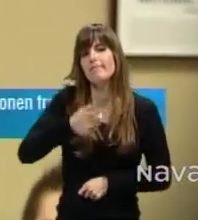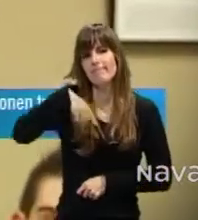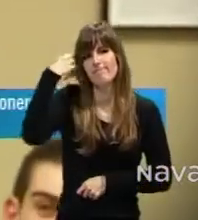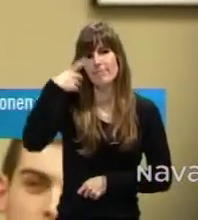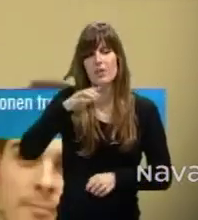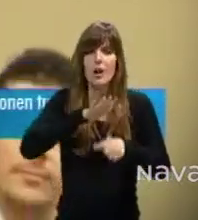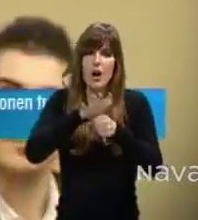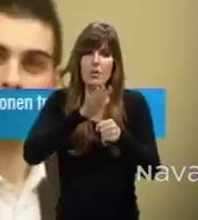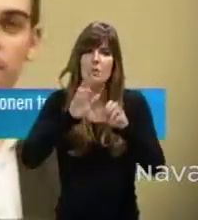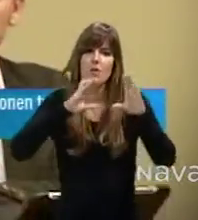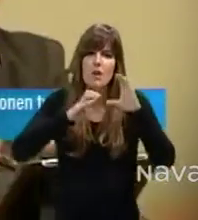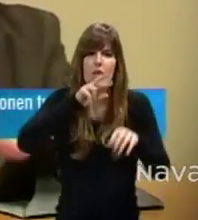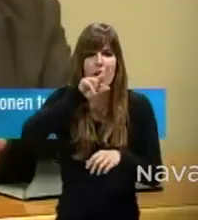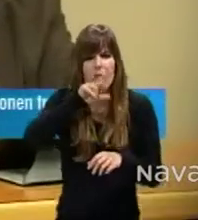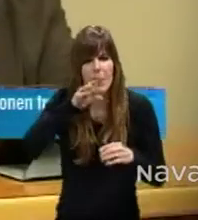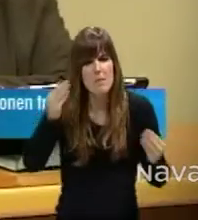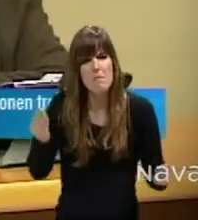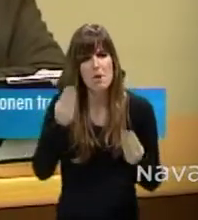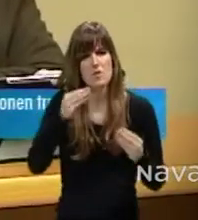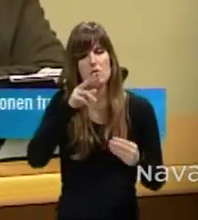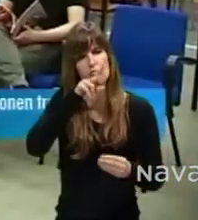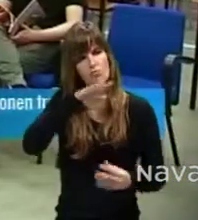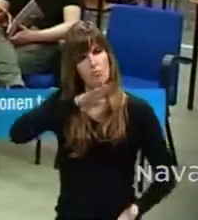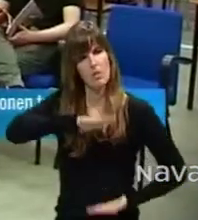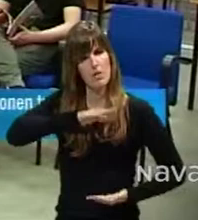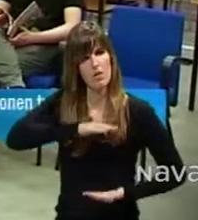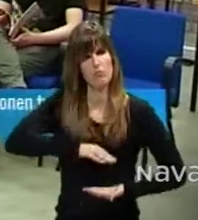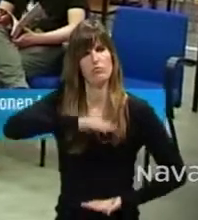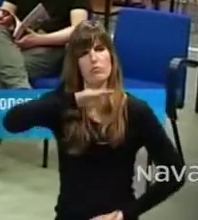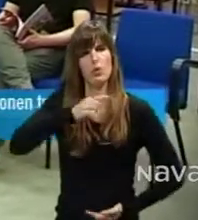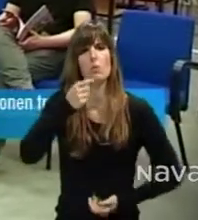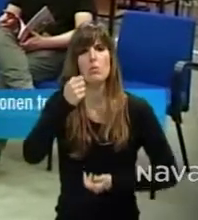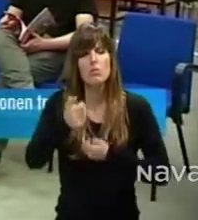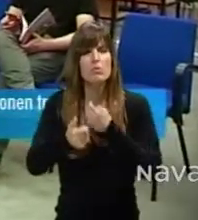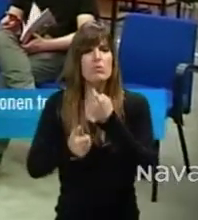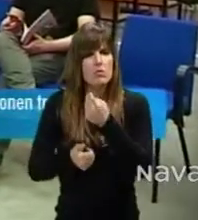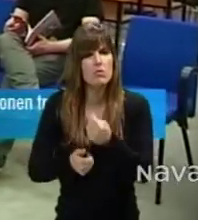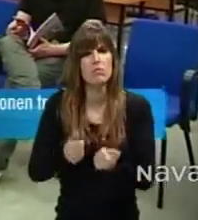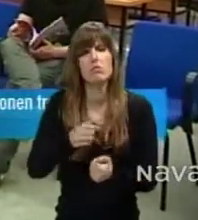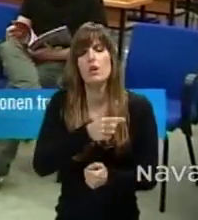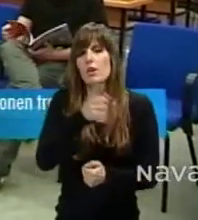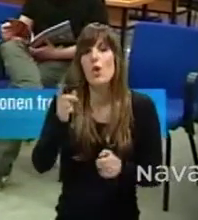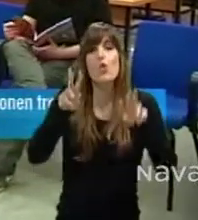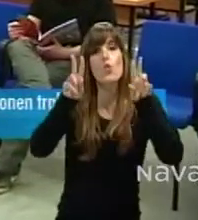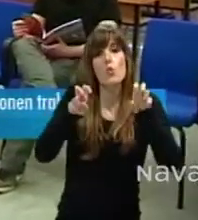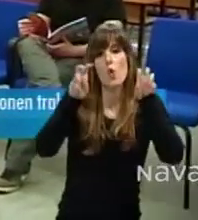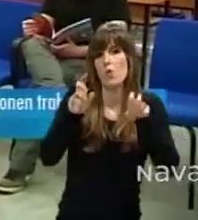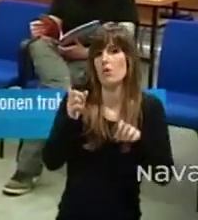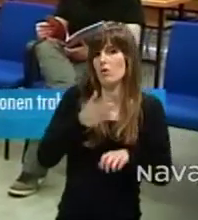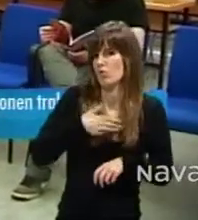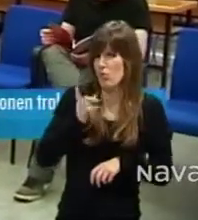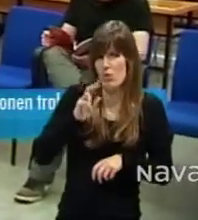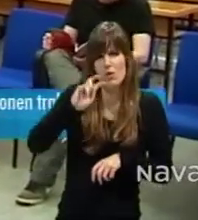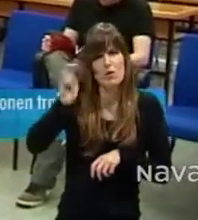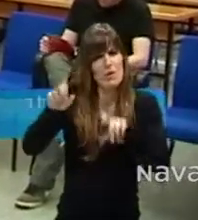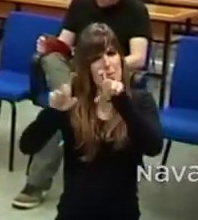de enseñar a hablar mejor, del coaching, de cuestiones de estas, está ampliamente extendido y no hemos venido a inventar la rueda. Tenemos muy